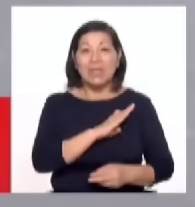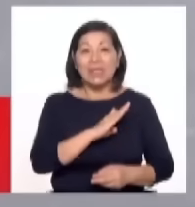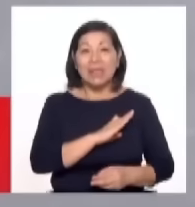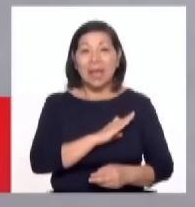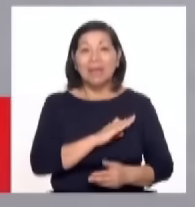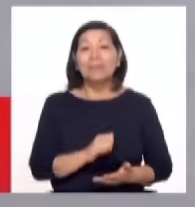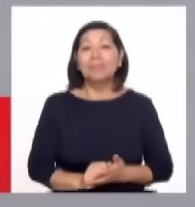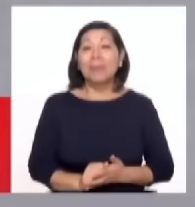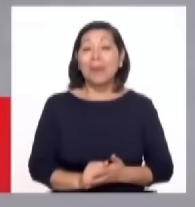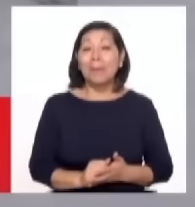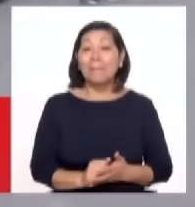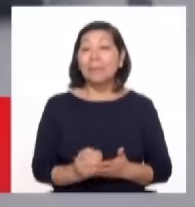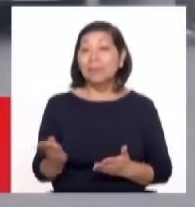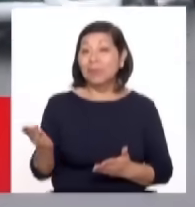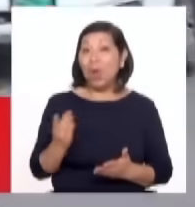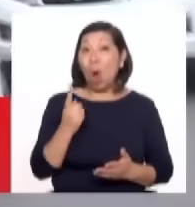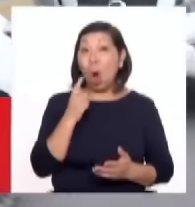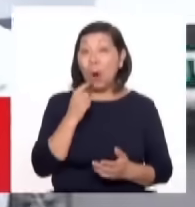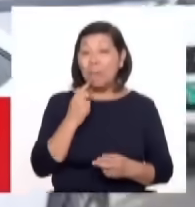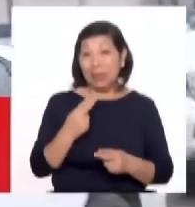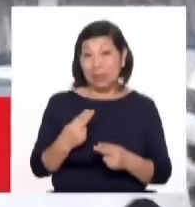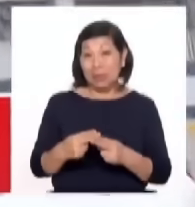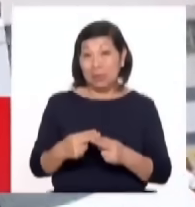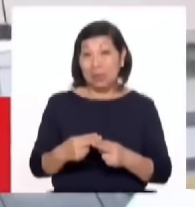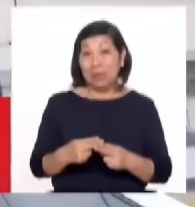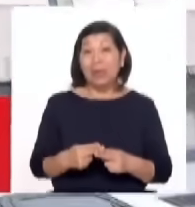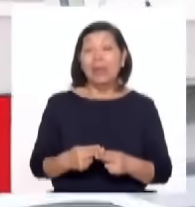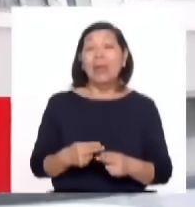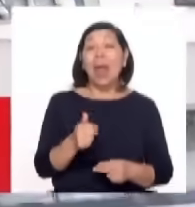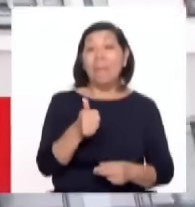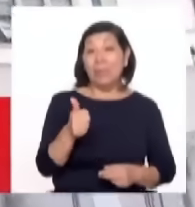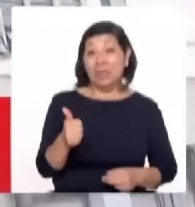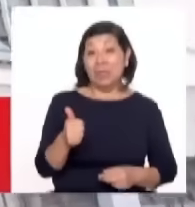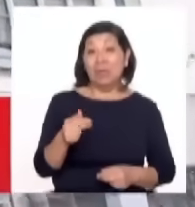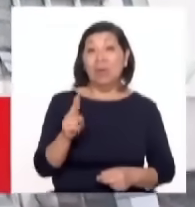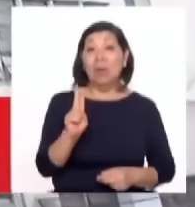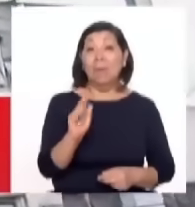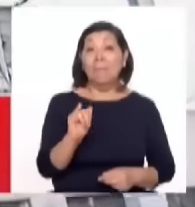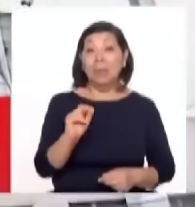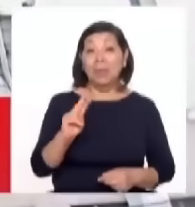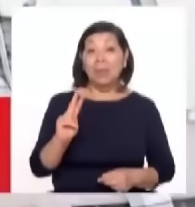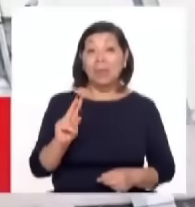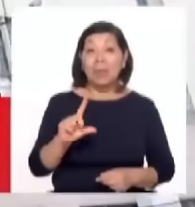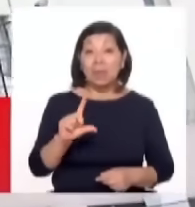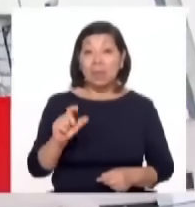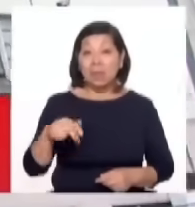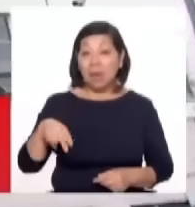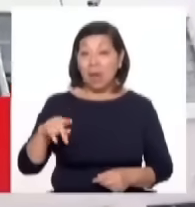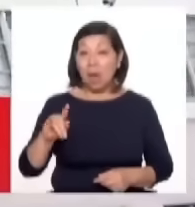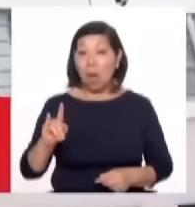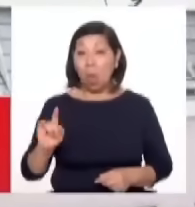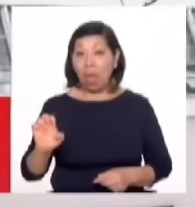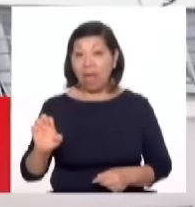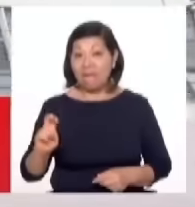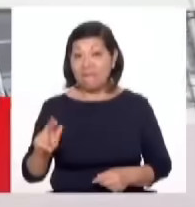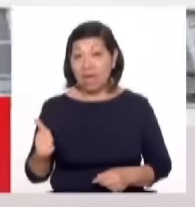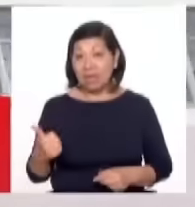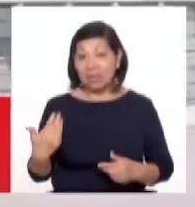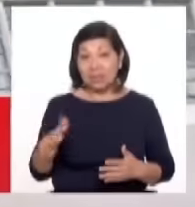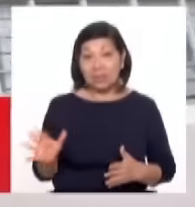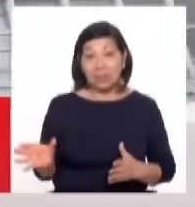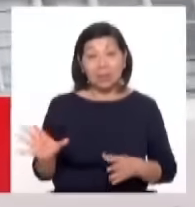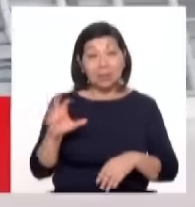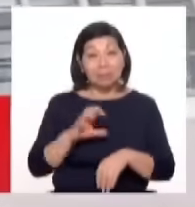de los asesores de la fiscal de la Nación. Según ha trascendido, también habría ya